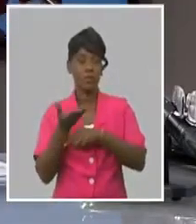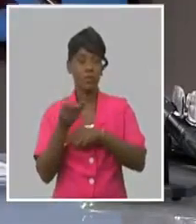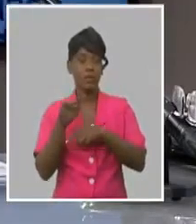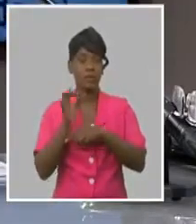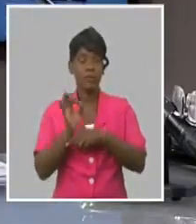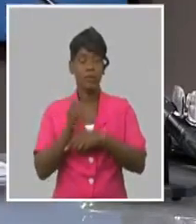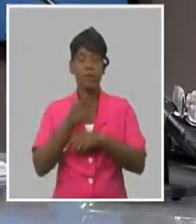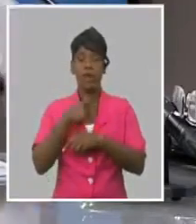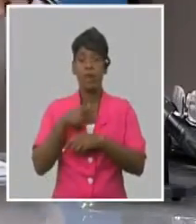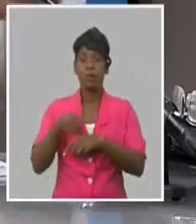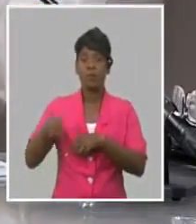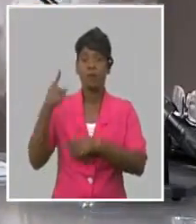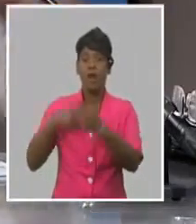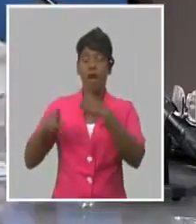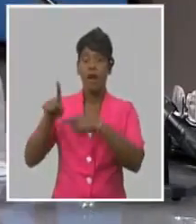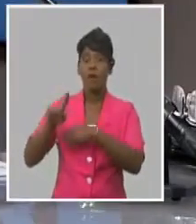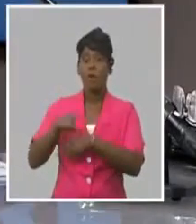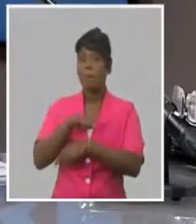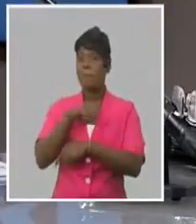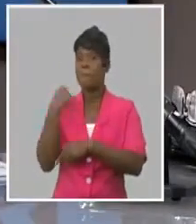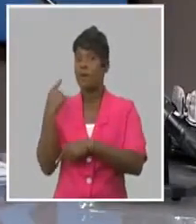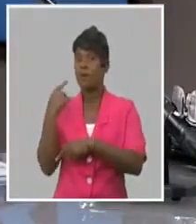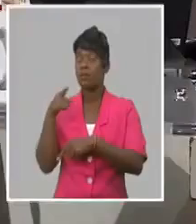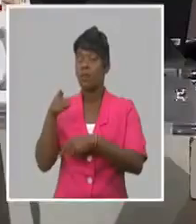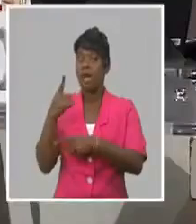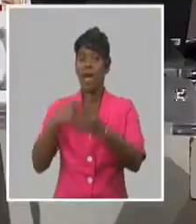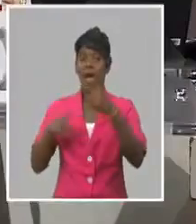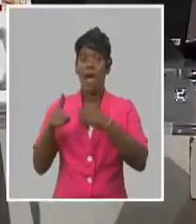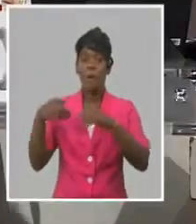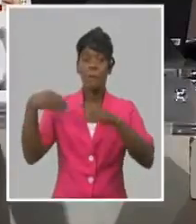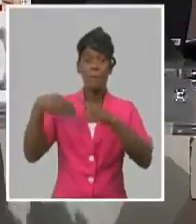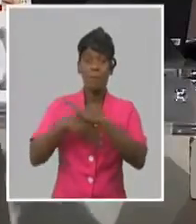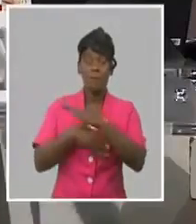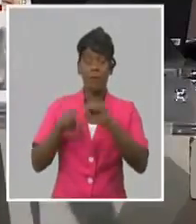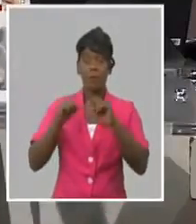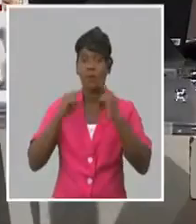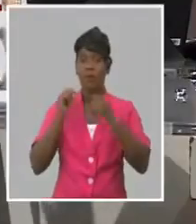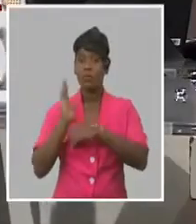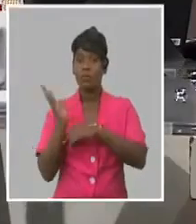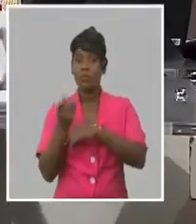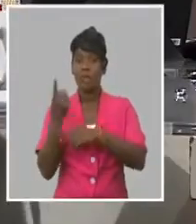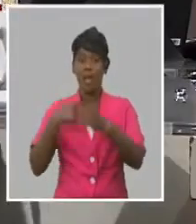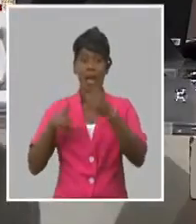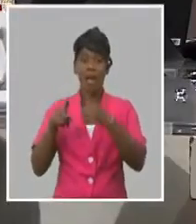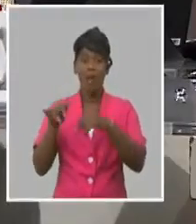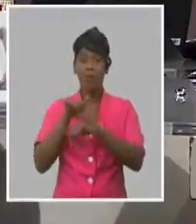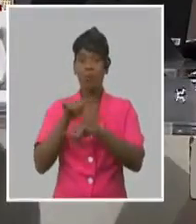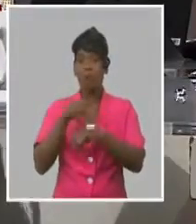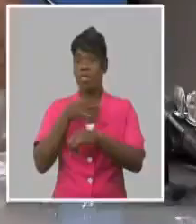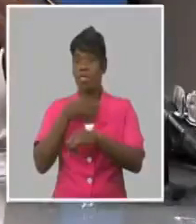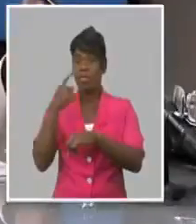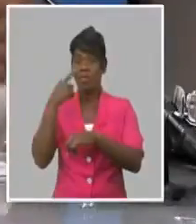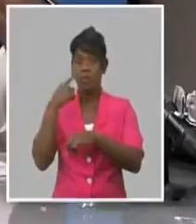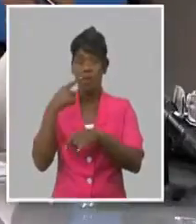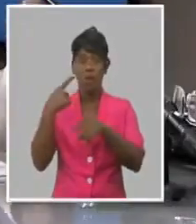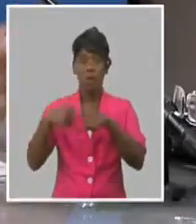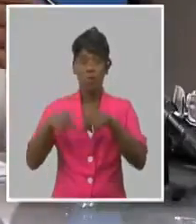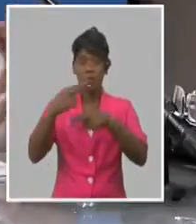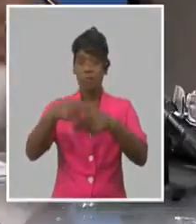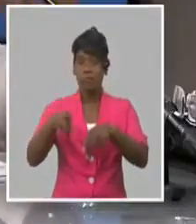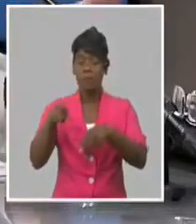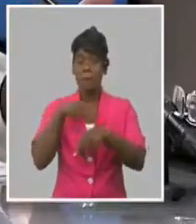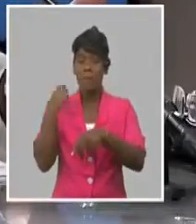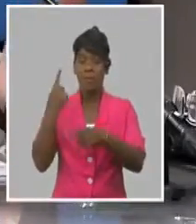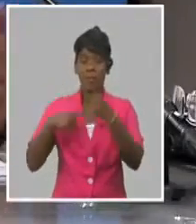pérdida. O son eficientes o cierran. ¿Cómo es posible que en el sector no estatal los que hacen